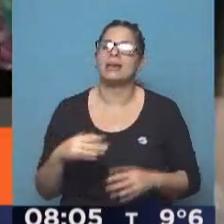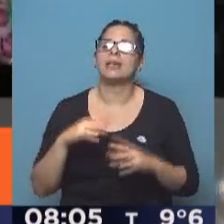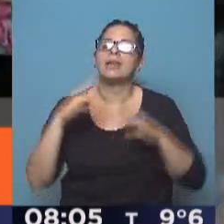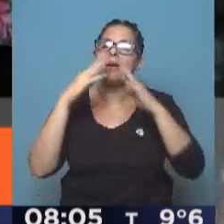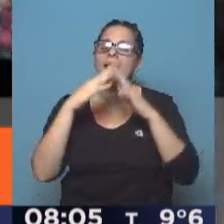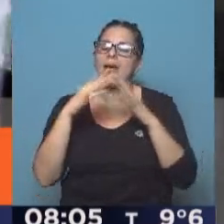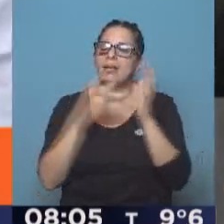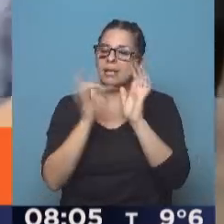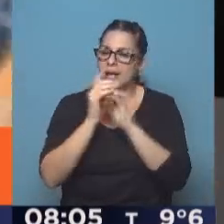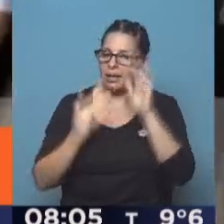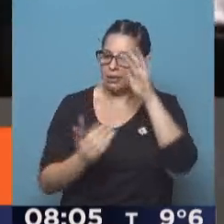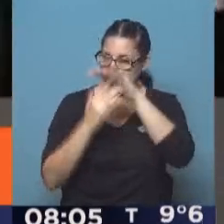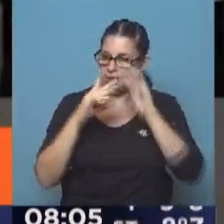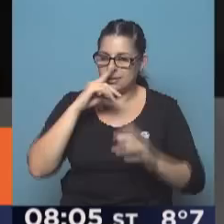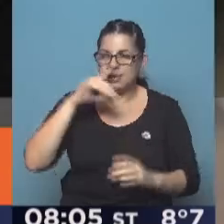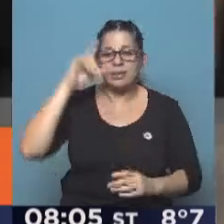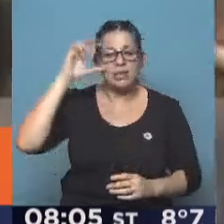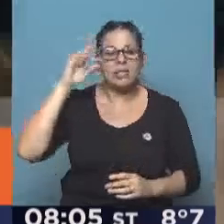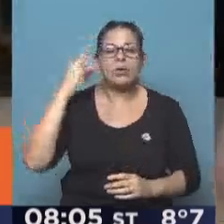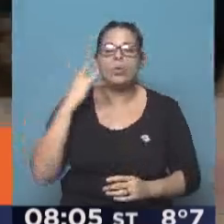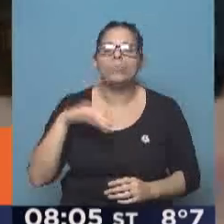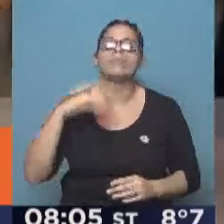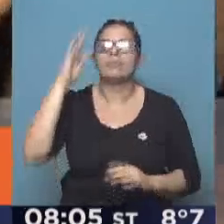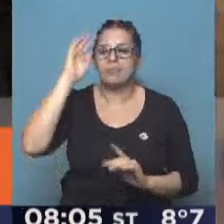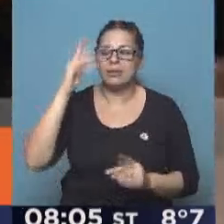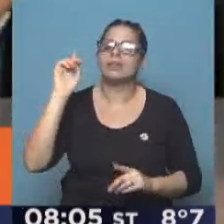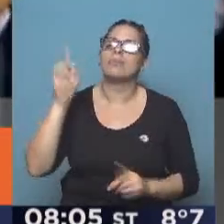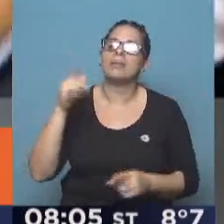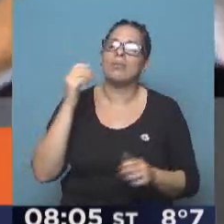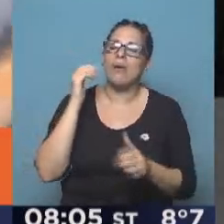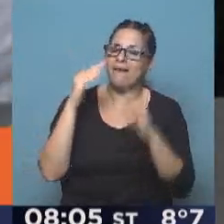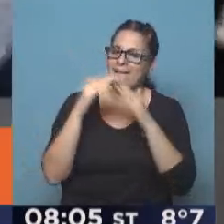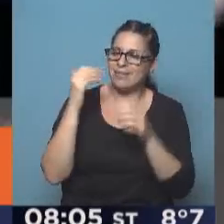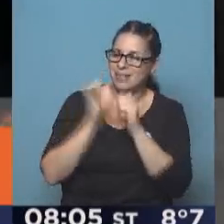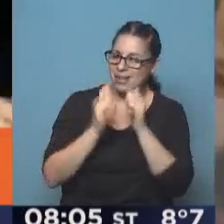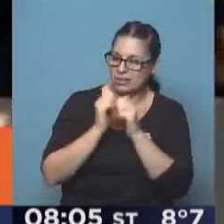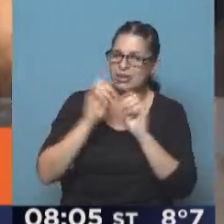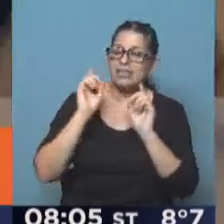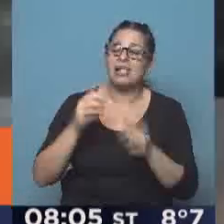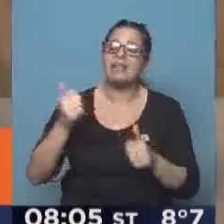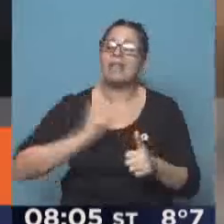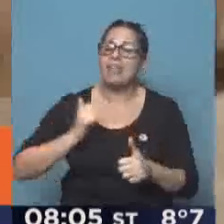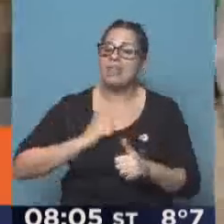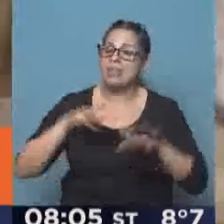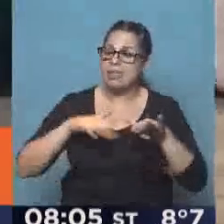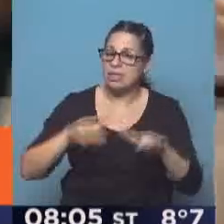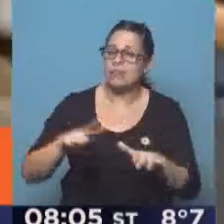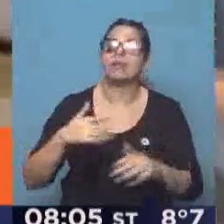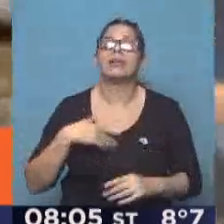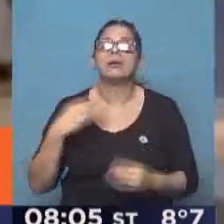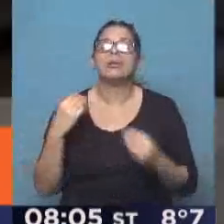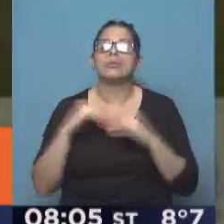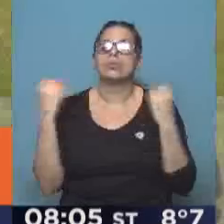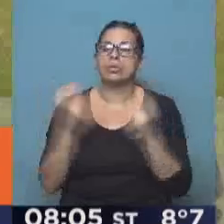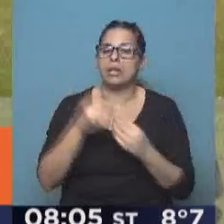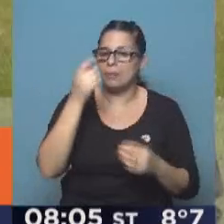Catedral Provincial y encabezará los actos centrales en la Casa Histórica y un gran desfile cívico-militar. Con los 24